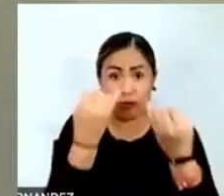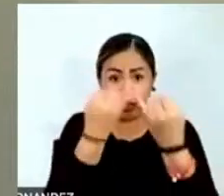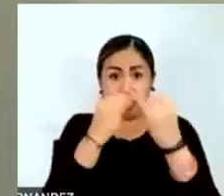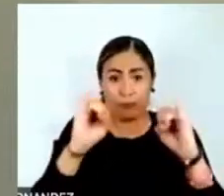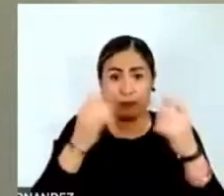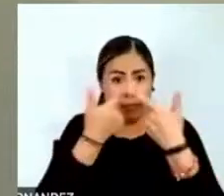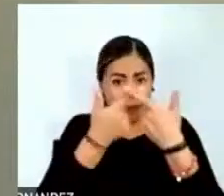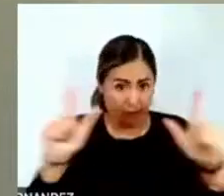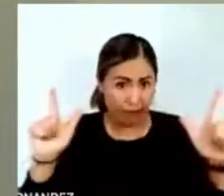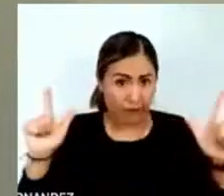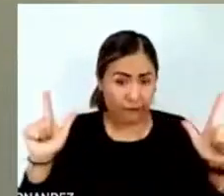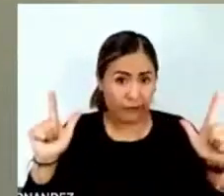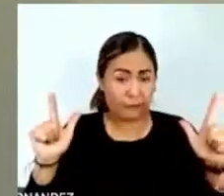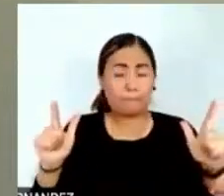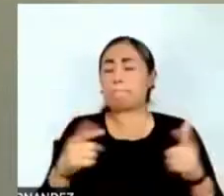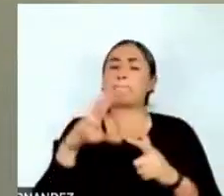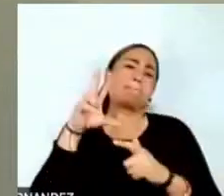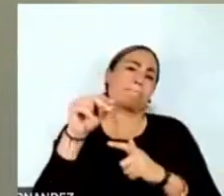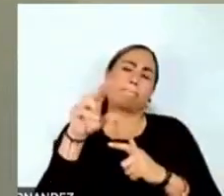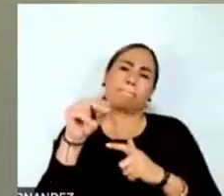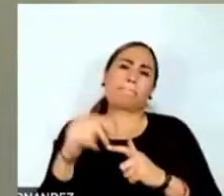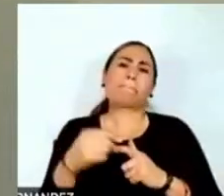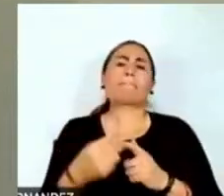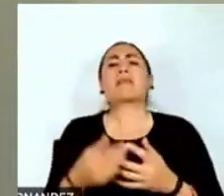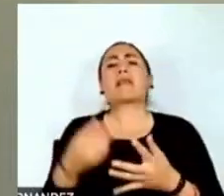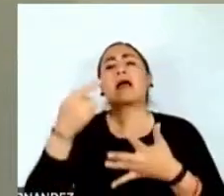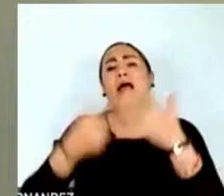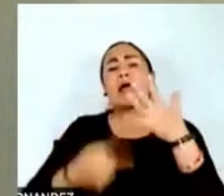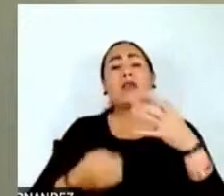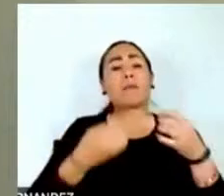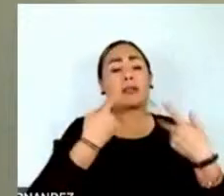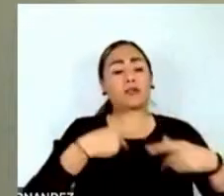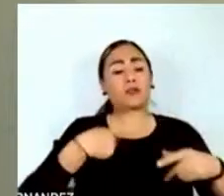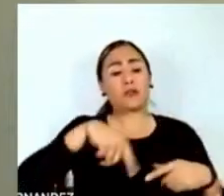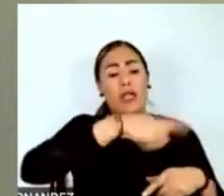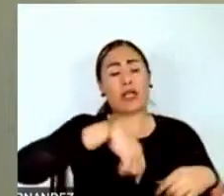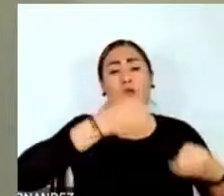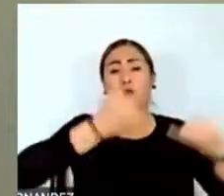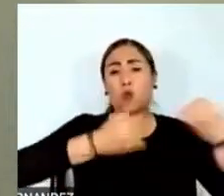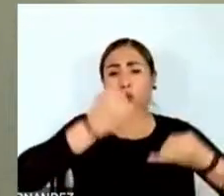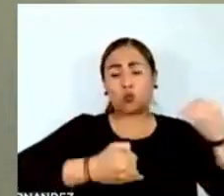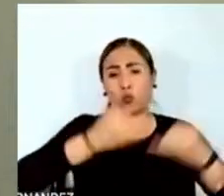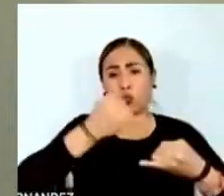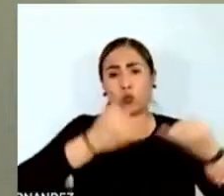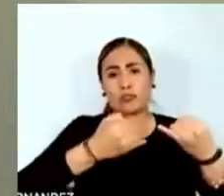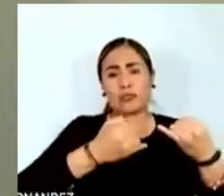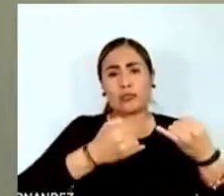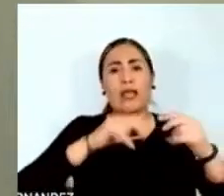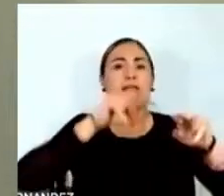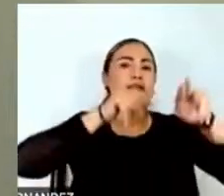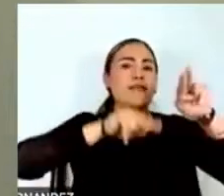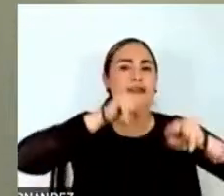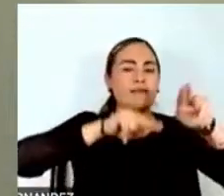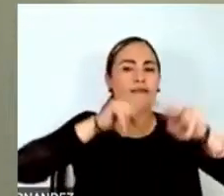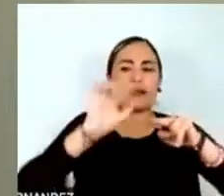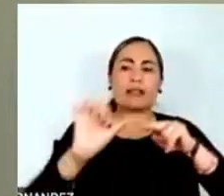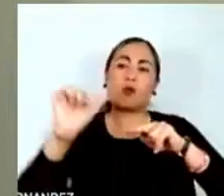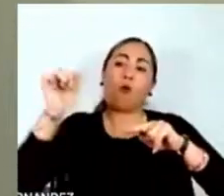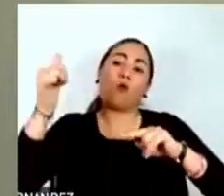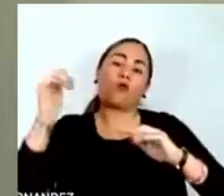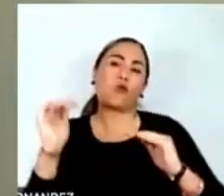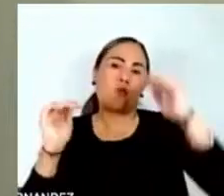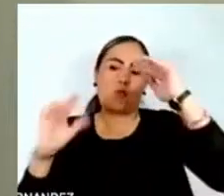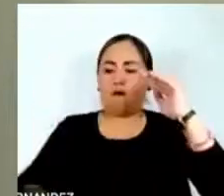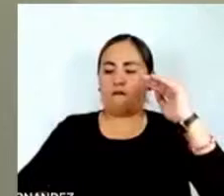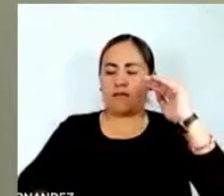que los jueces tienen un estatus especial dentro, digamos, o diferente a los distintos funcionarios públicos. El punto